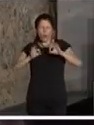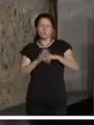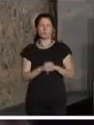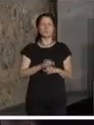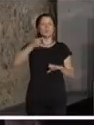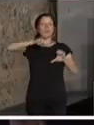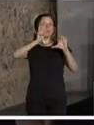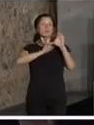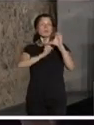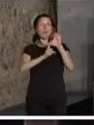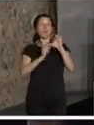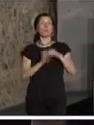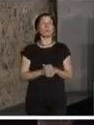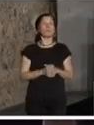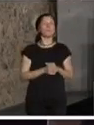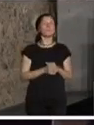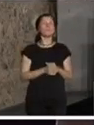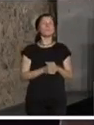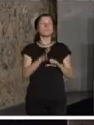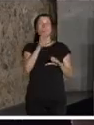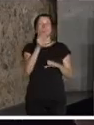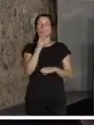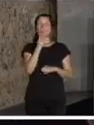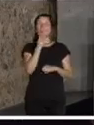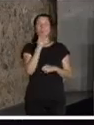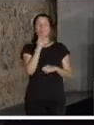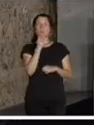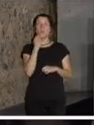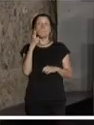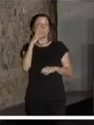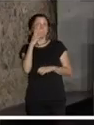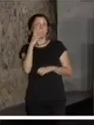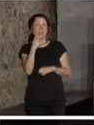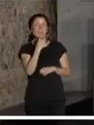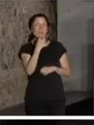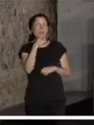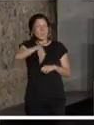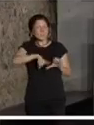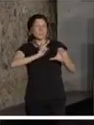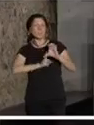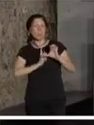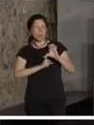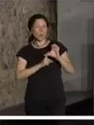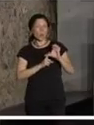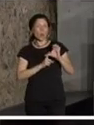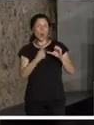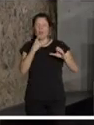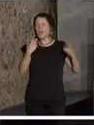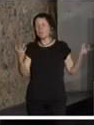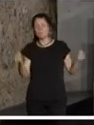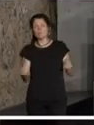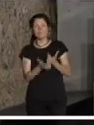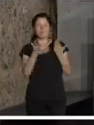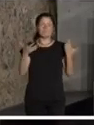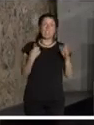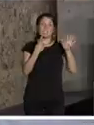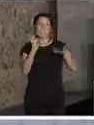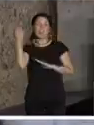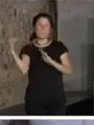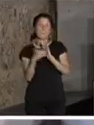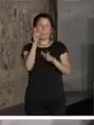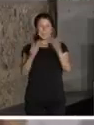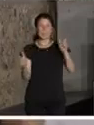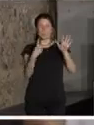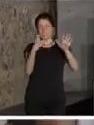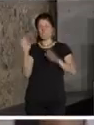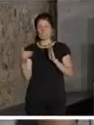en extremadura frente a lo que dice Fernández vara en extremadura que dice que apenas 60.000 personas